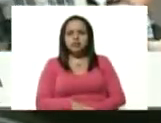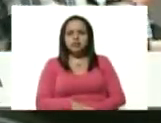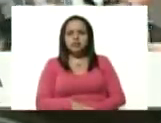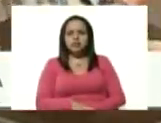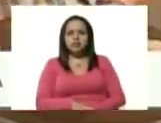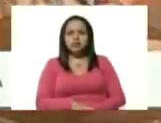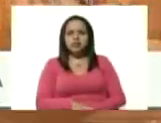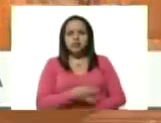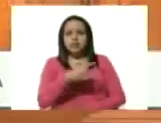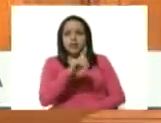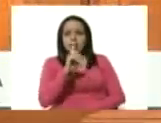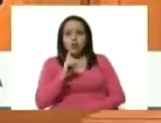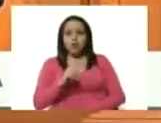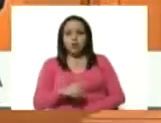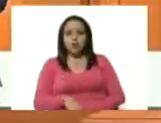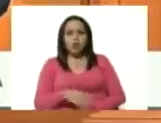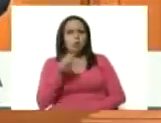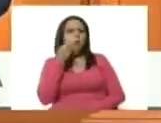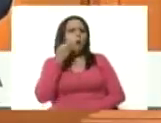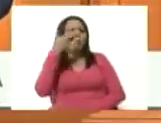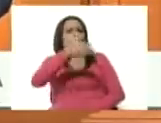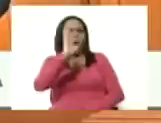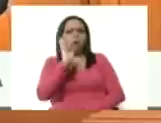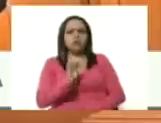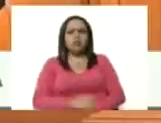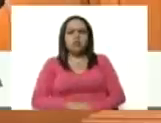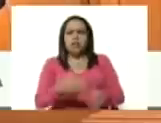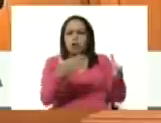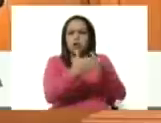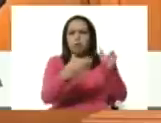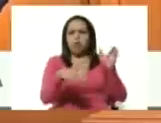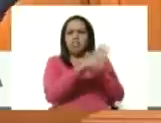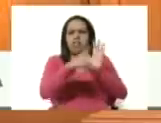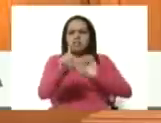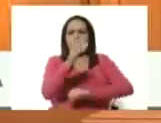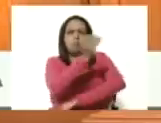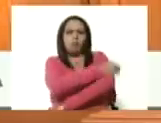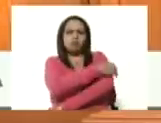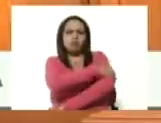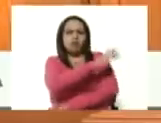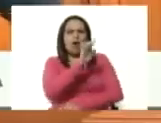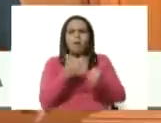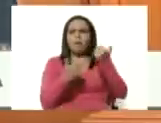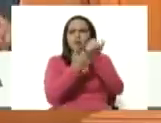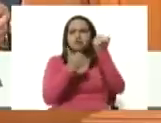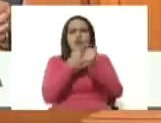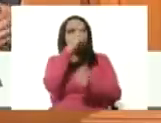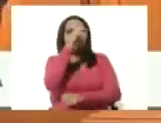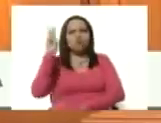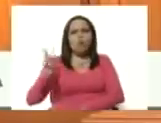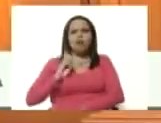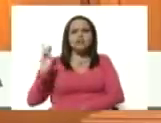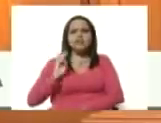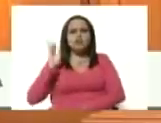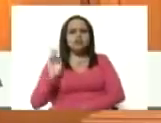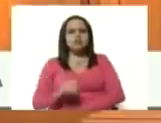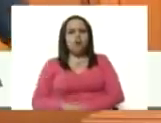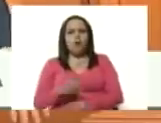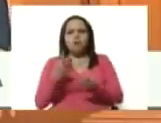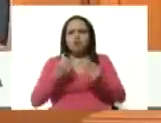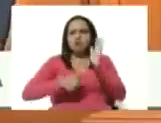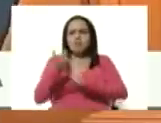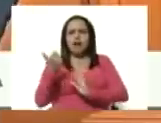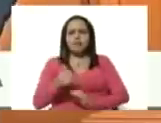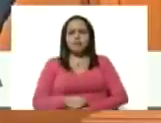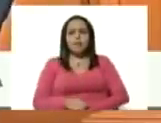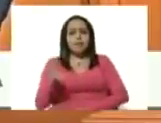los esperpentos y bobolongos de la derecha opositora apoyada desde Washington. Mucho más allá, Venezuela es